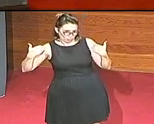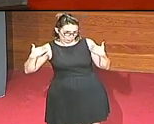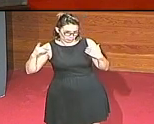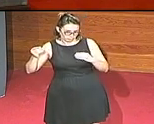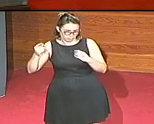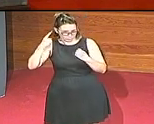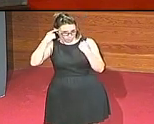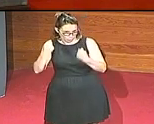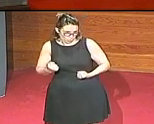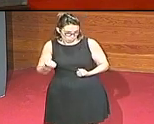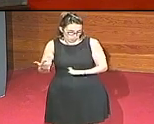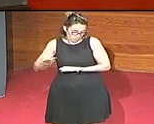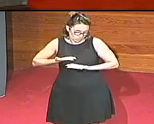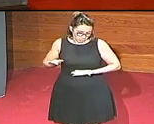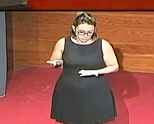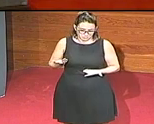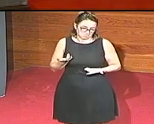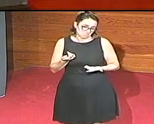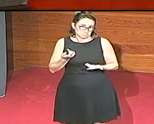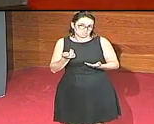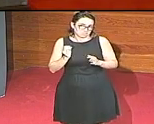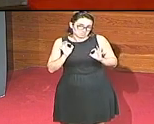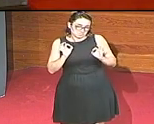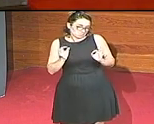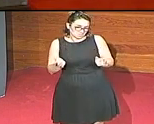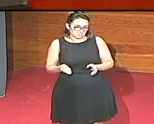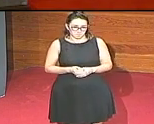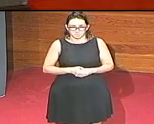escribirlo es un poco